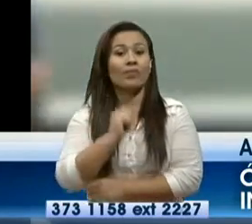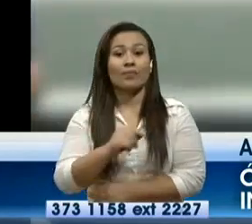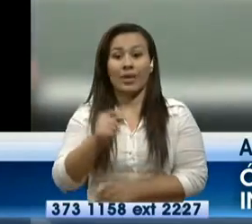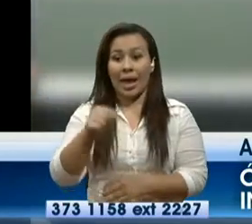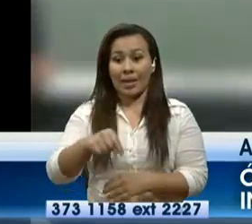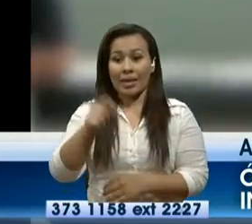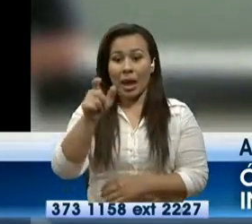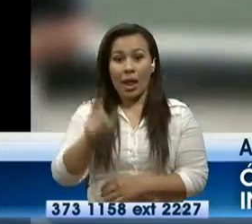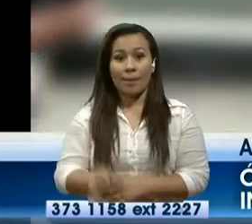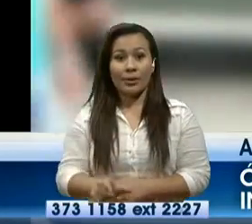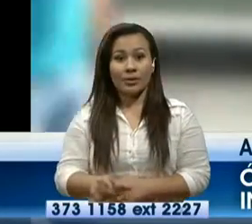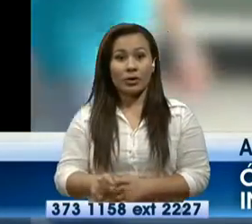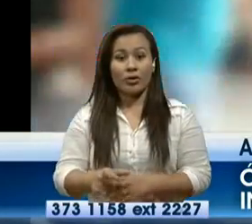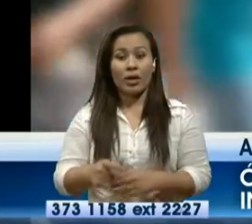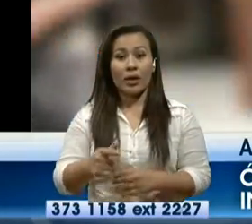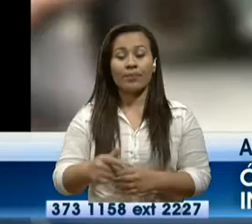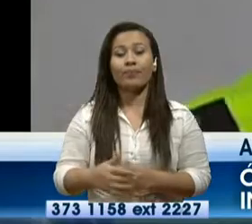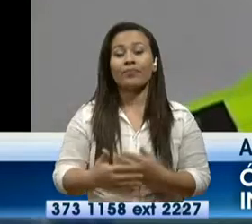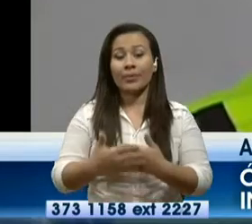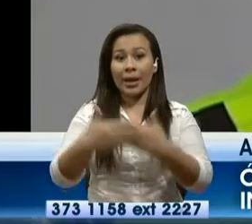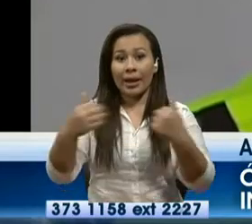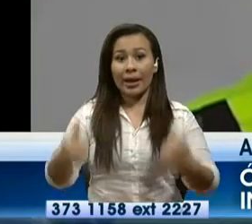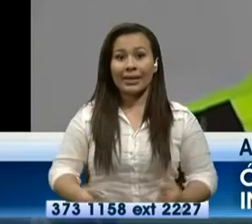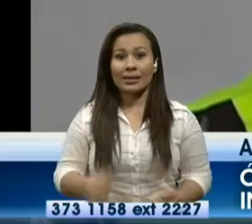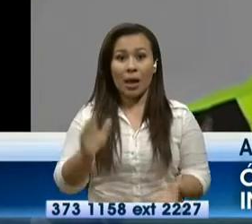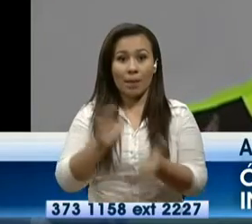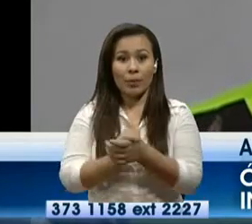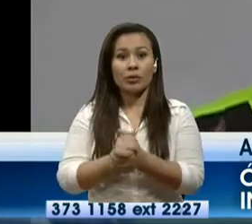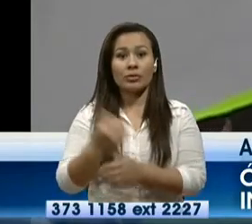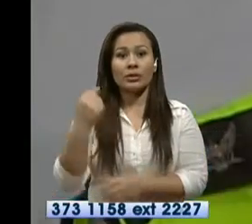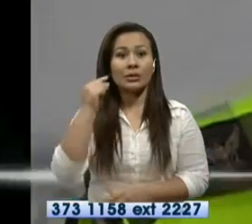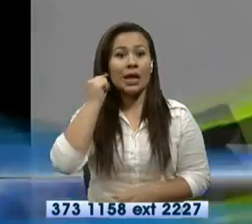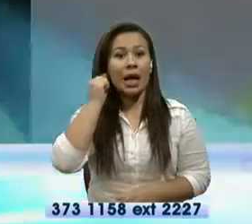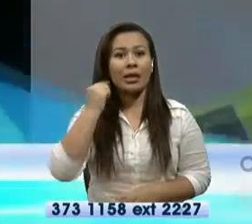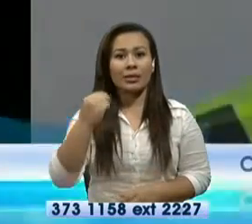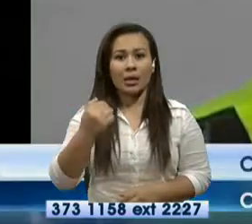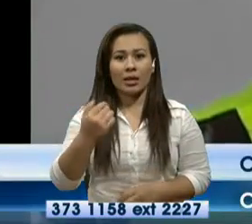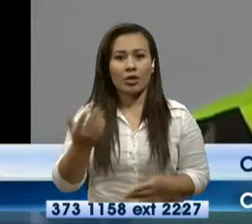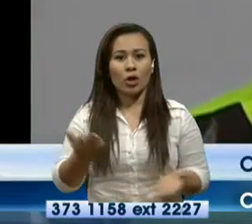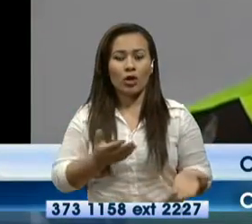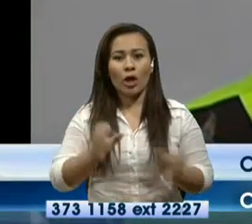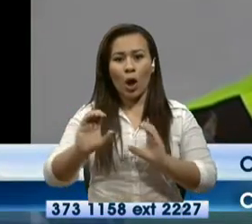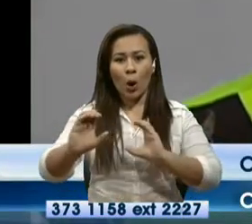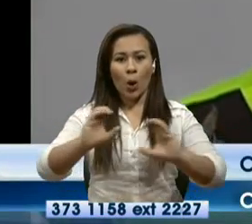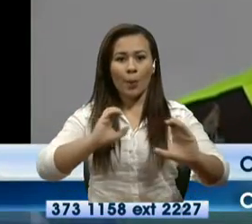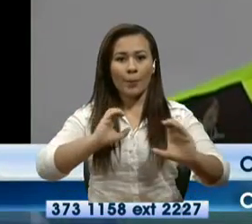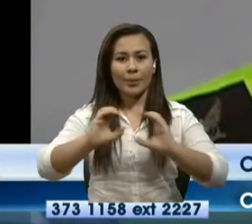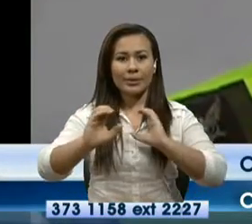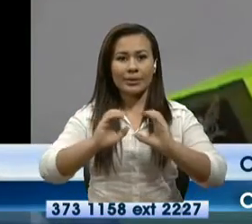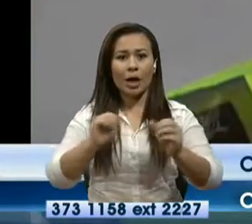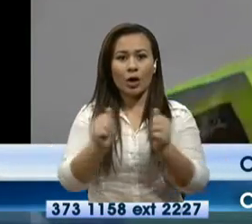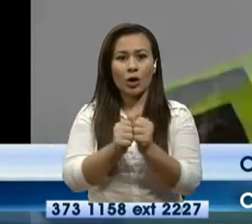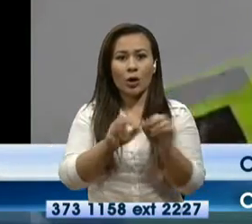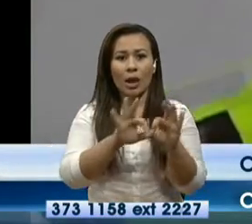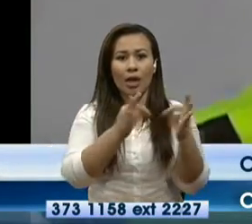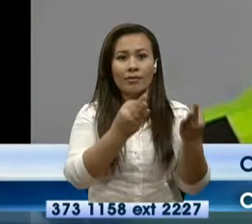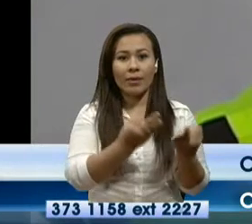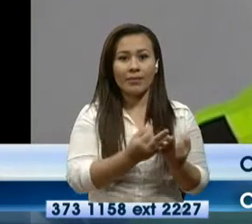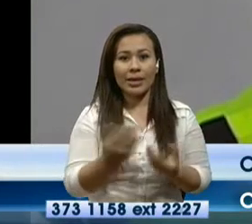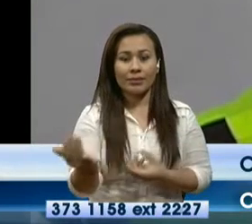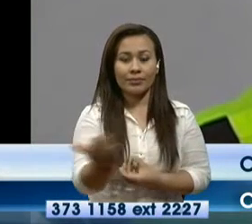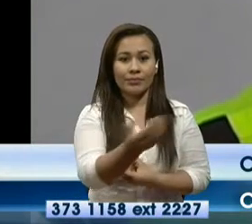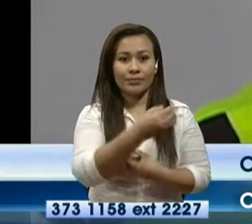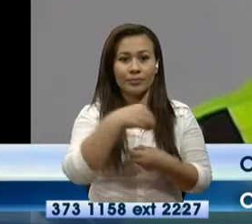primo. La esposa tenía una función: conversar, dialogar con los familiares,